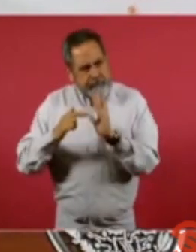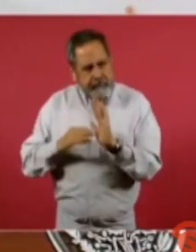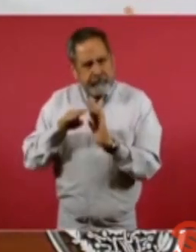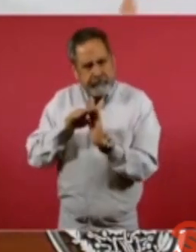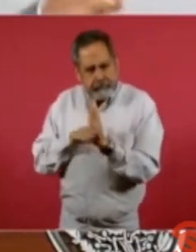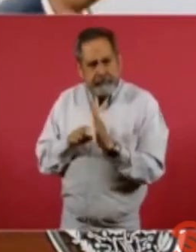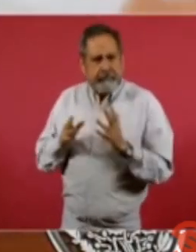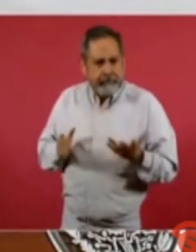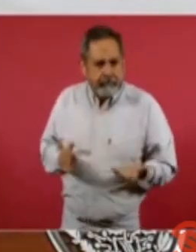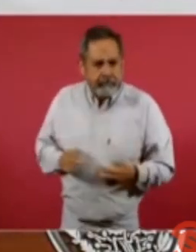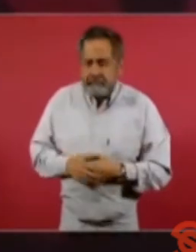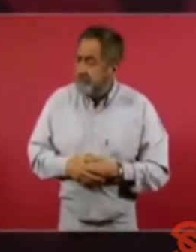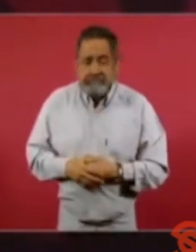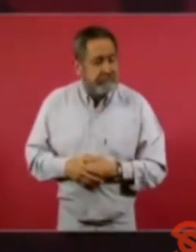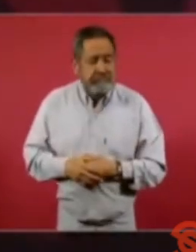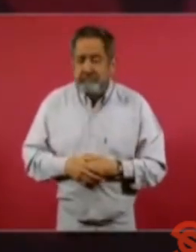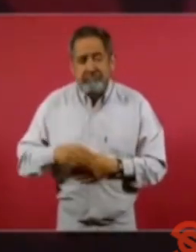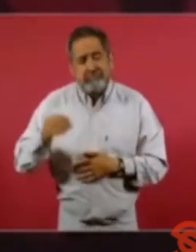Pues no,